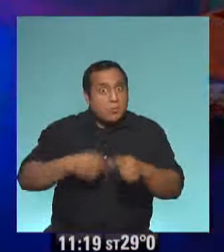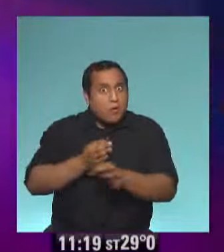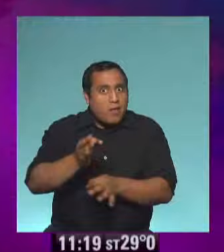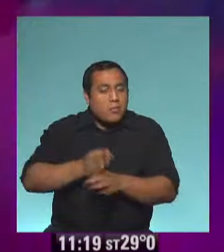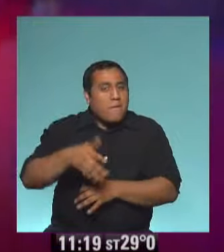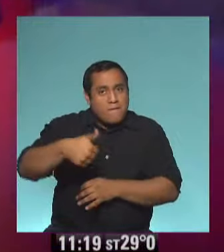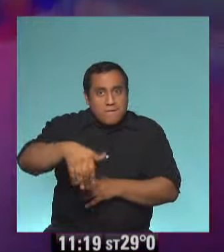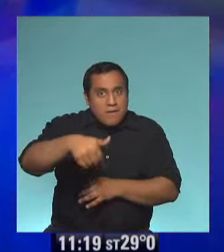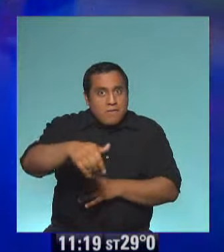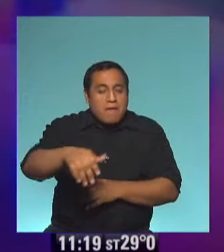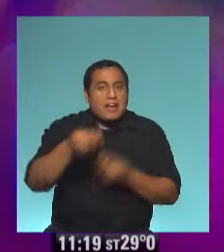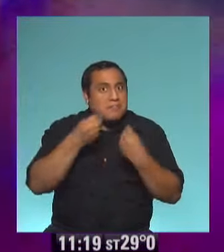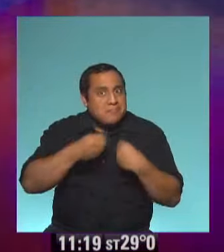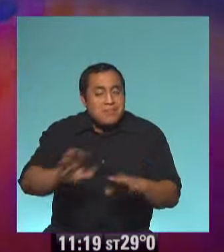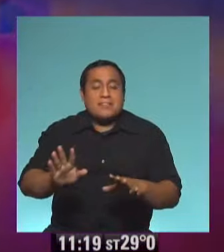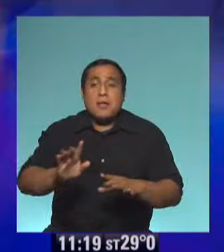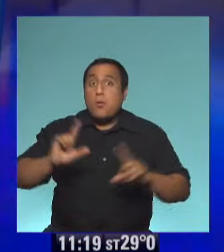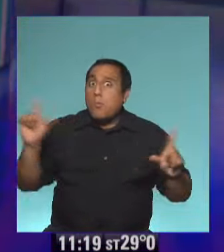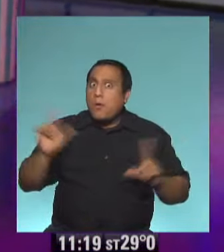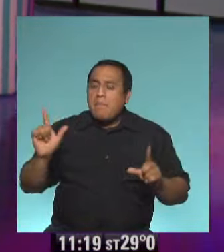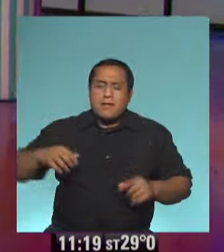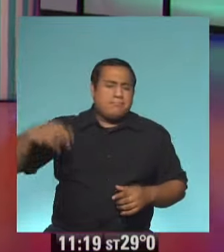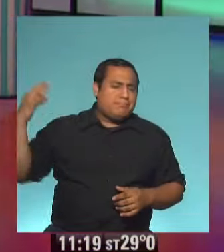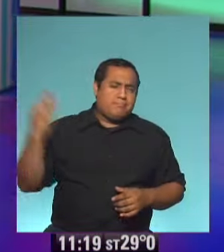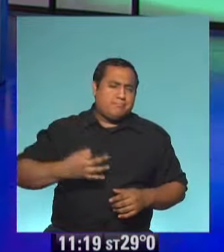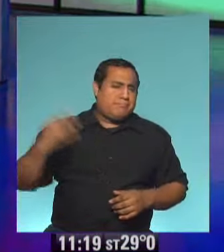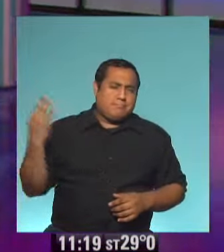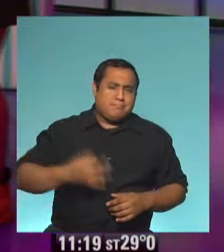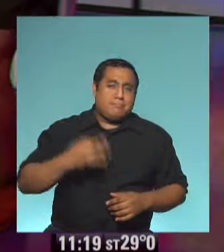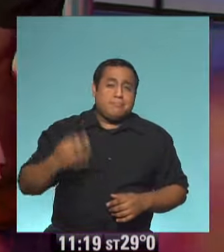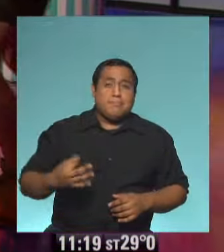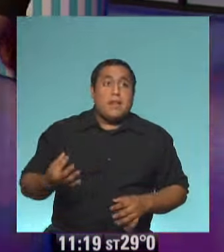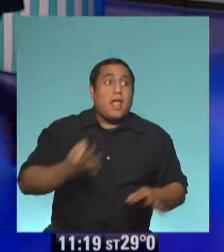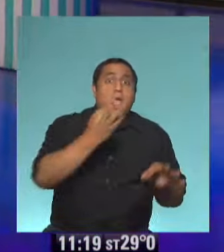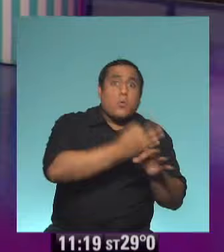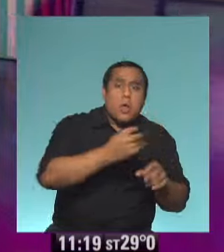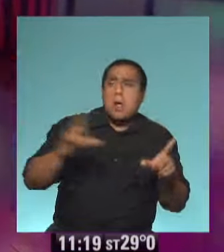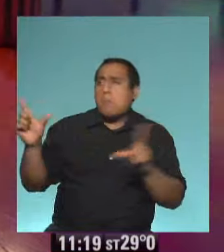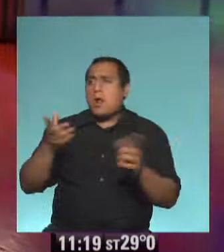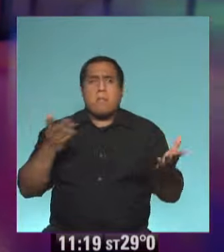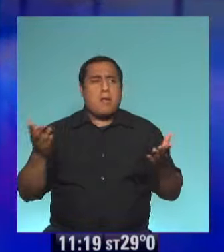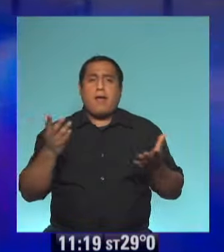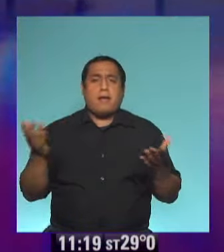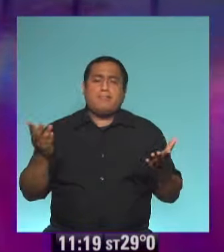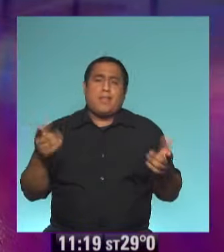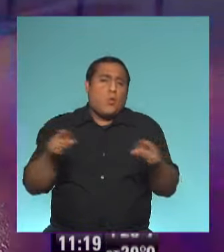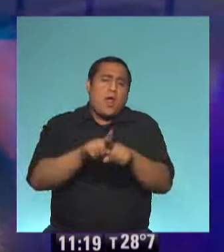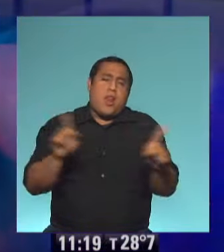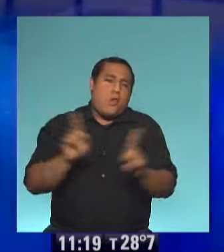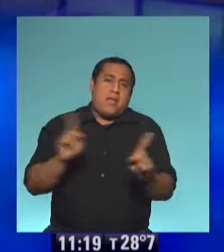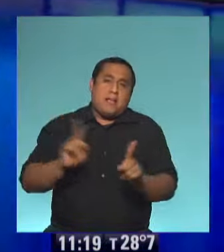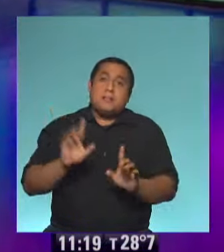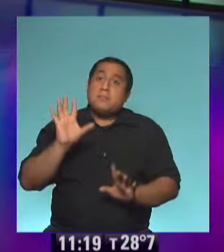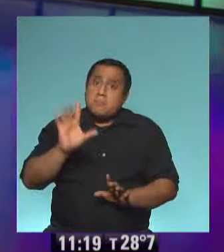Seguimos educando a comenzar. Tenemos un programa que es genial. Con la escuela no se puede comparar, pero